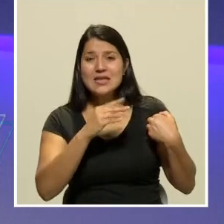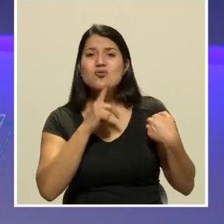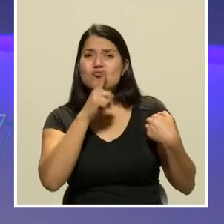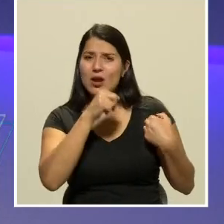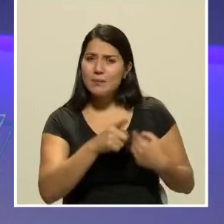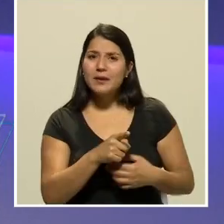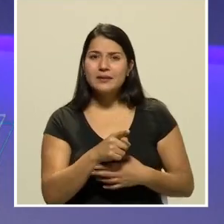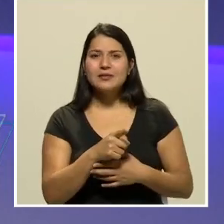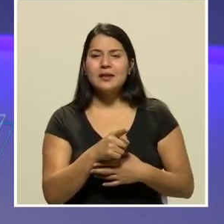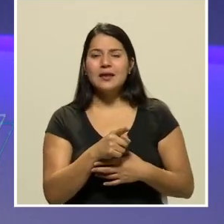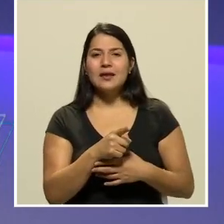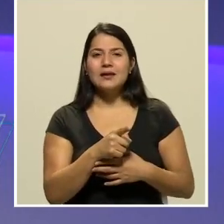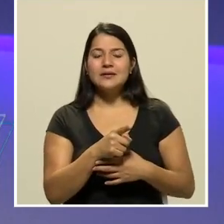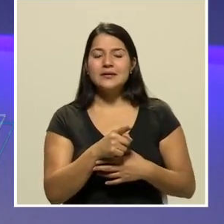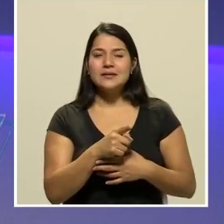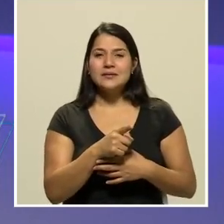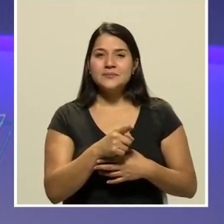sinceramente,